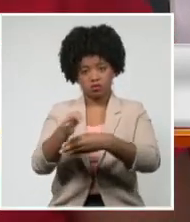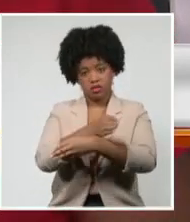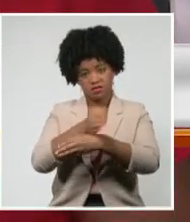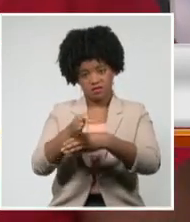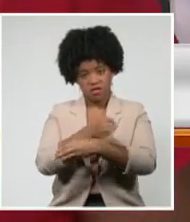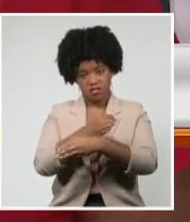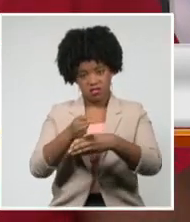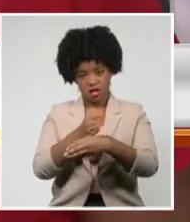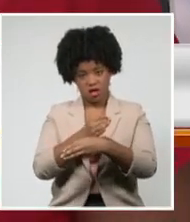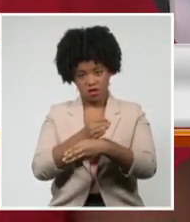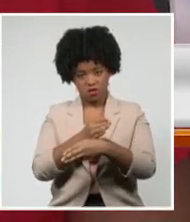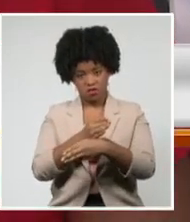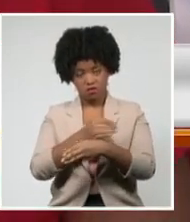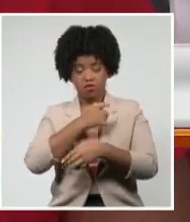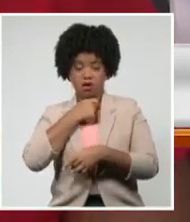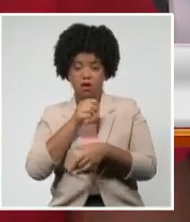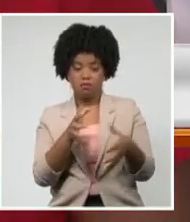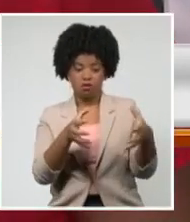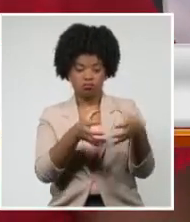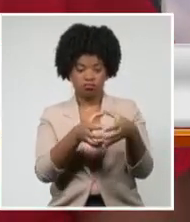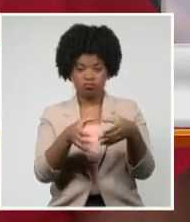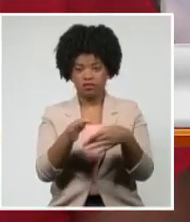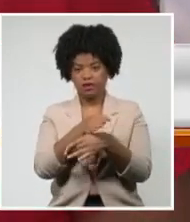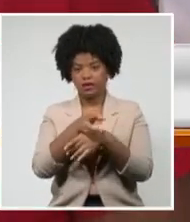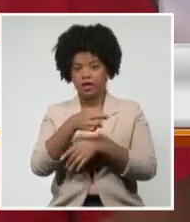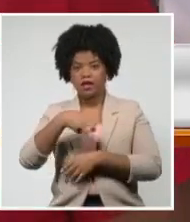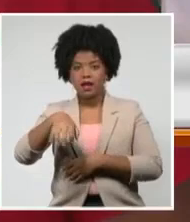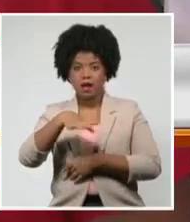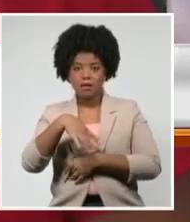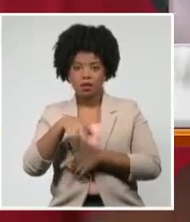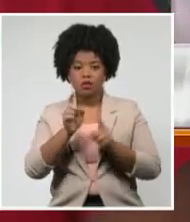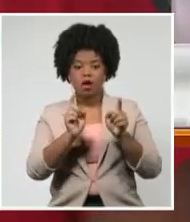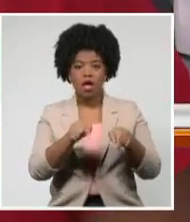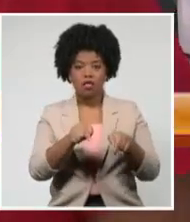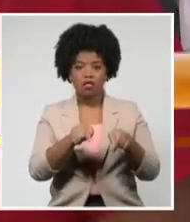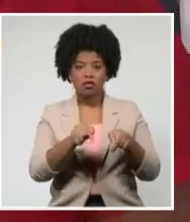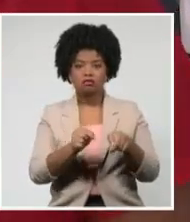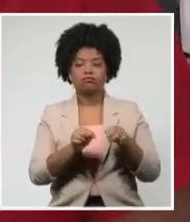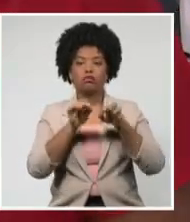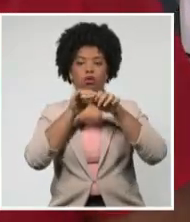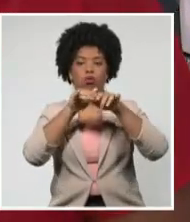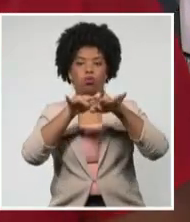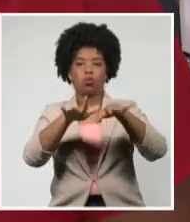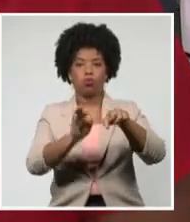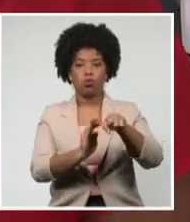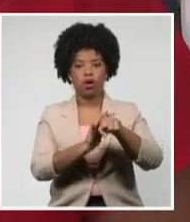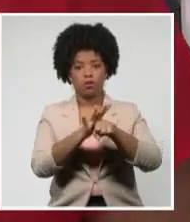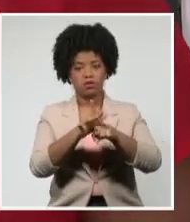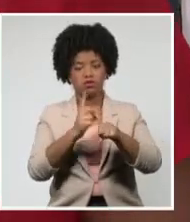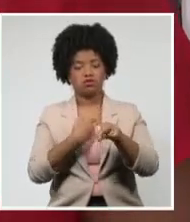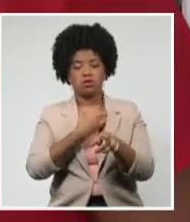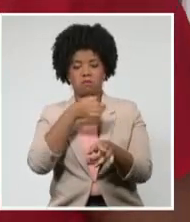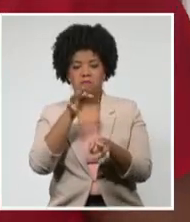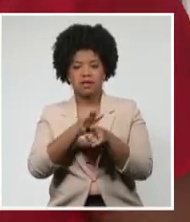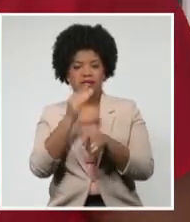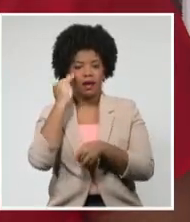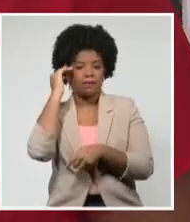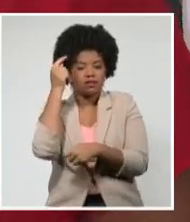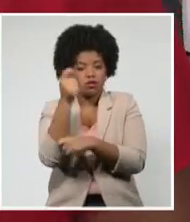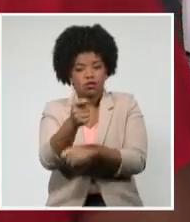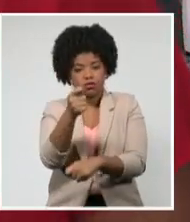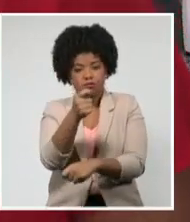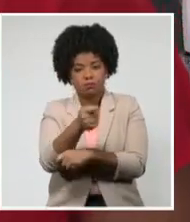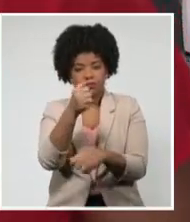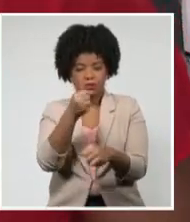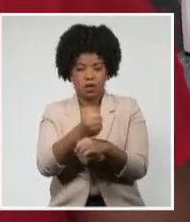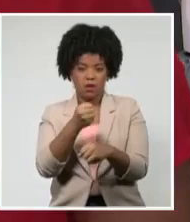con aquellos consejos populares y aquellas manzanas donde se están dando casos de rebrote. Para eso partimos de la capacitación de los trabajadores del sector de